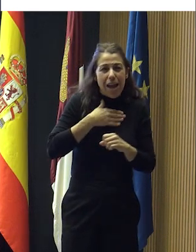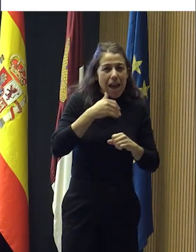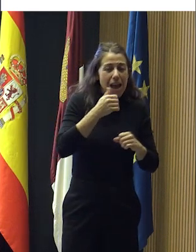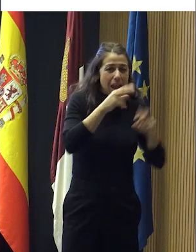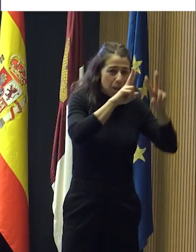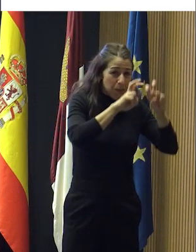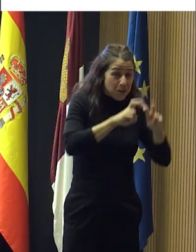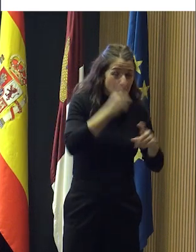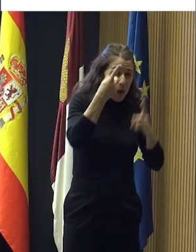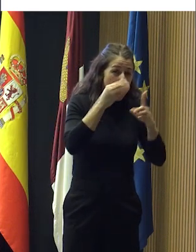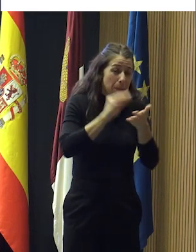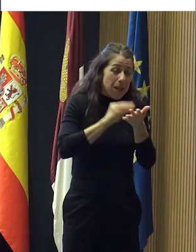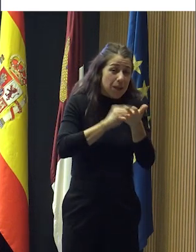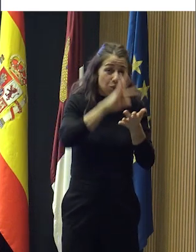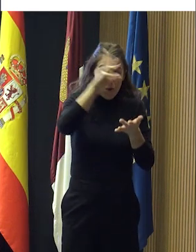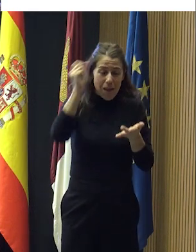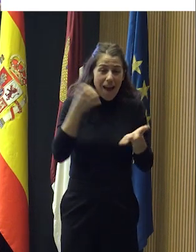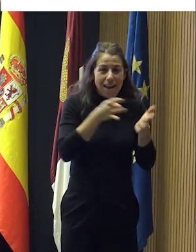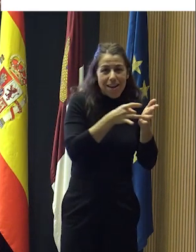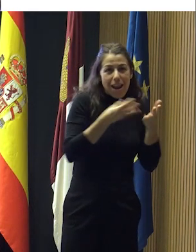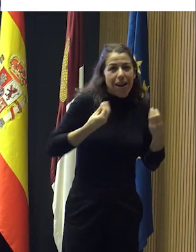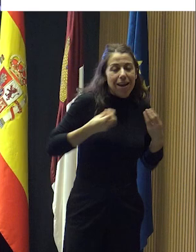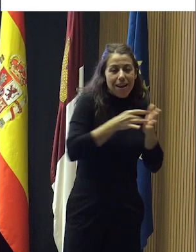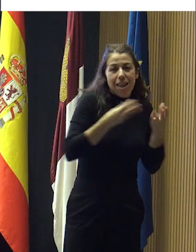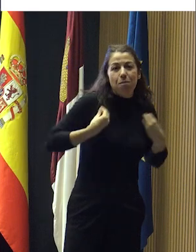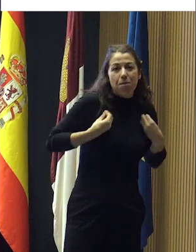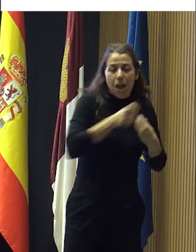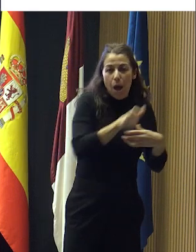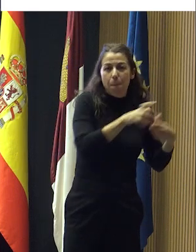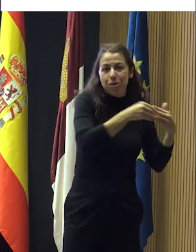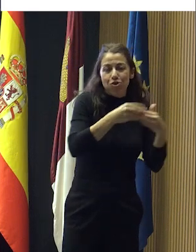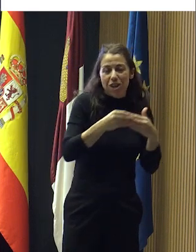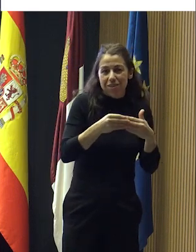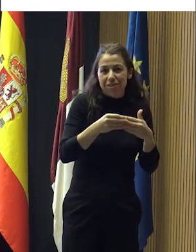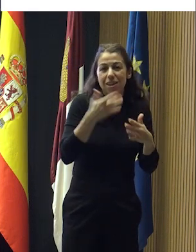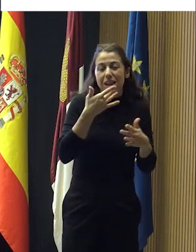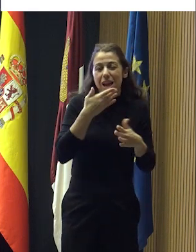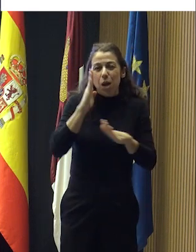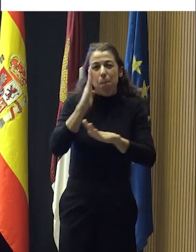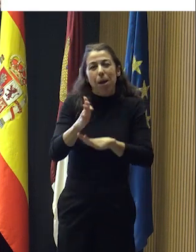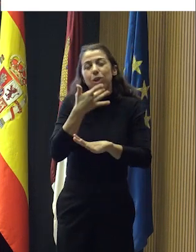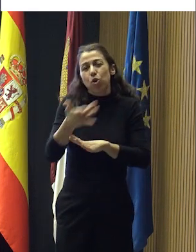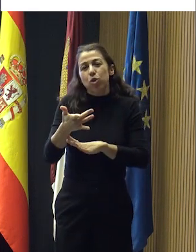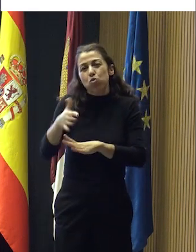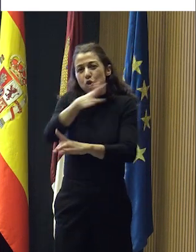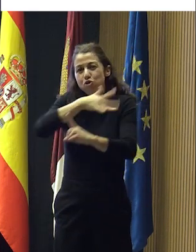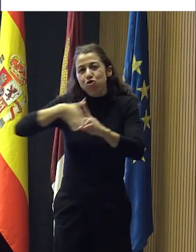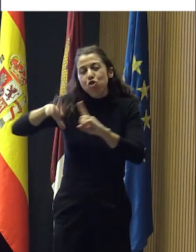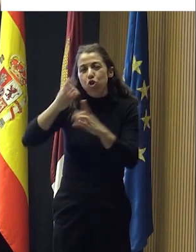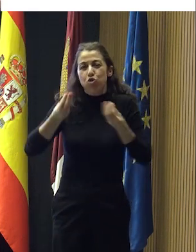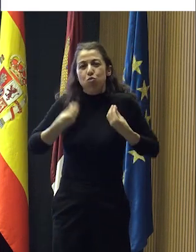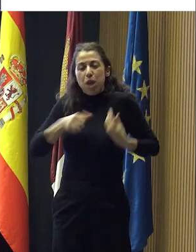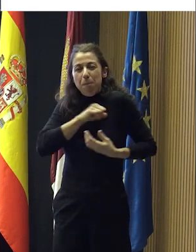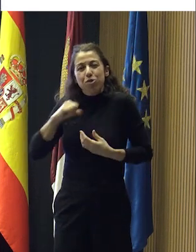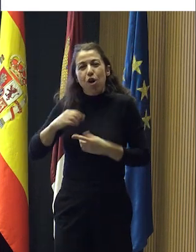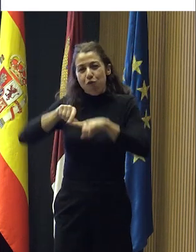que muchas veces se olvida. La calidad de vida de los pacientes, el impacto emocional del tratamiento en su vida